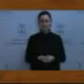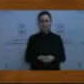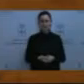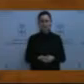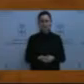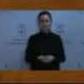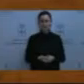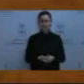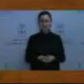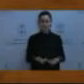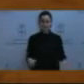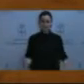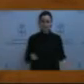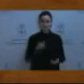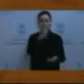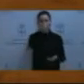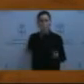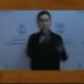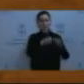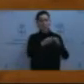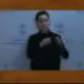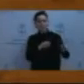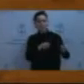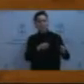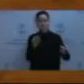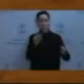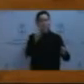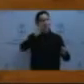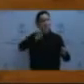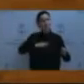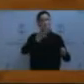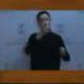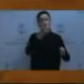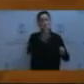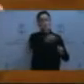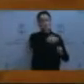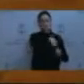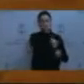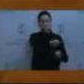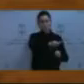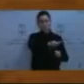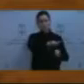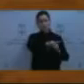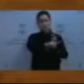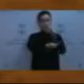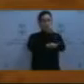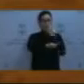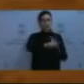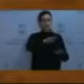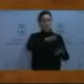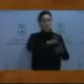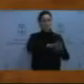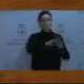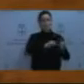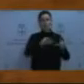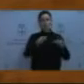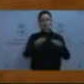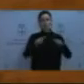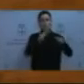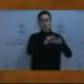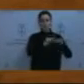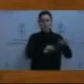señores del Grupo Socialista, tengo que reconocerles que, si bien ustedes son muy buenos a la hora de transcribir en el papel,